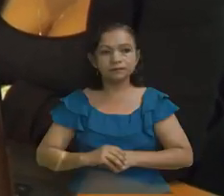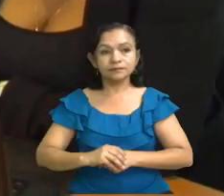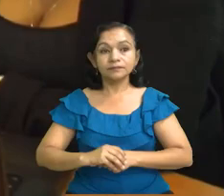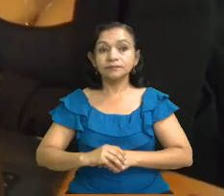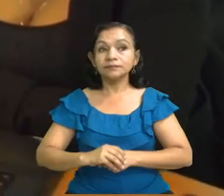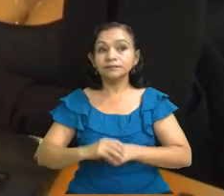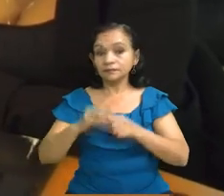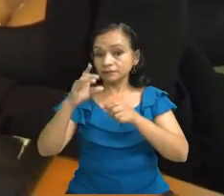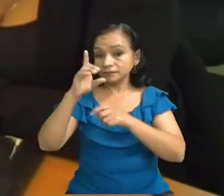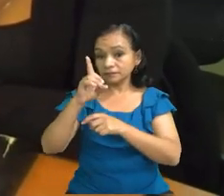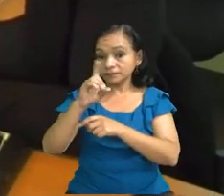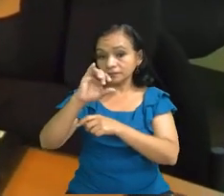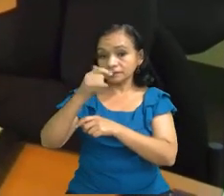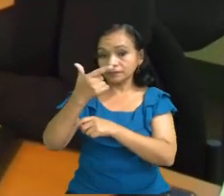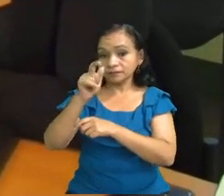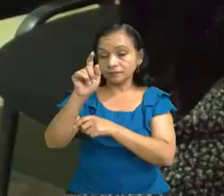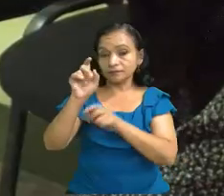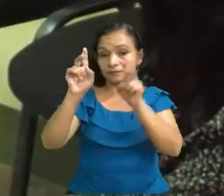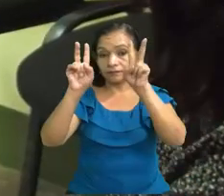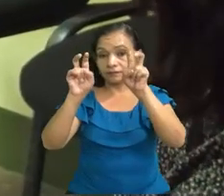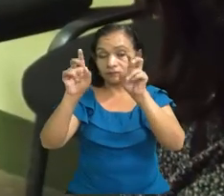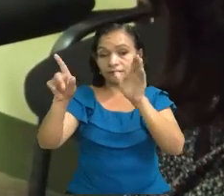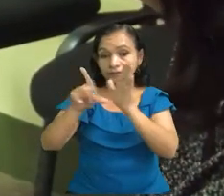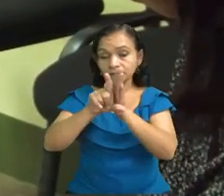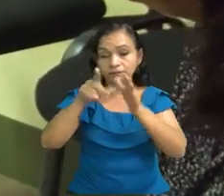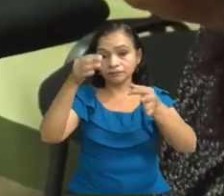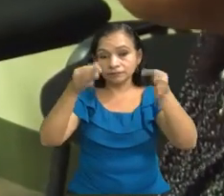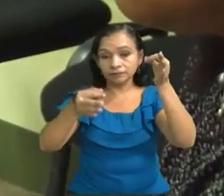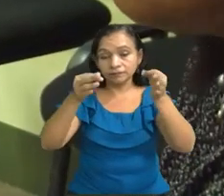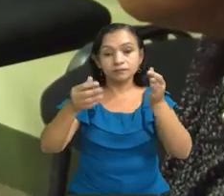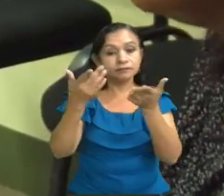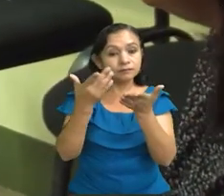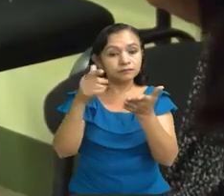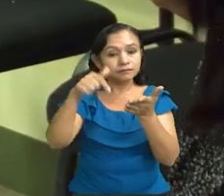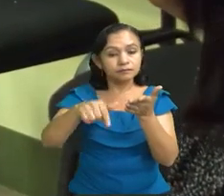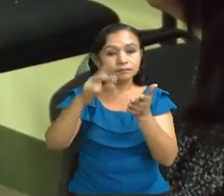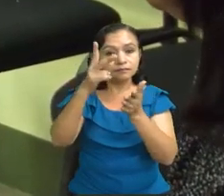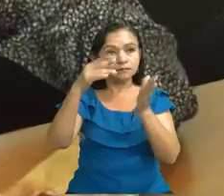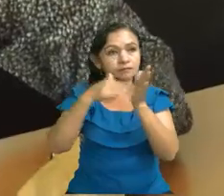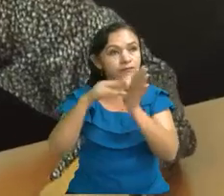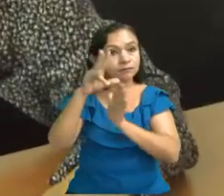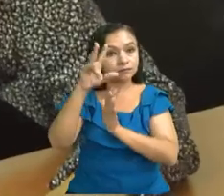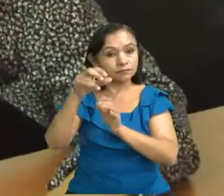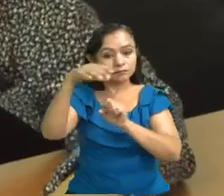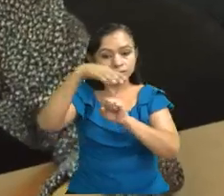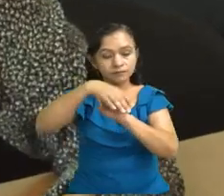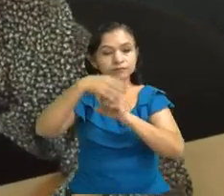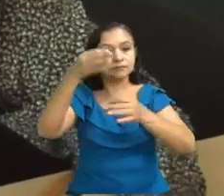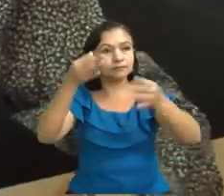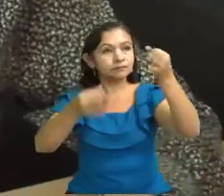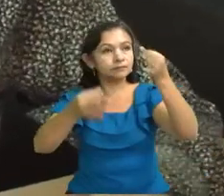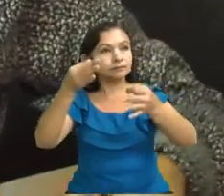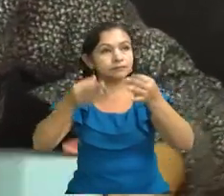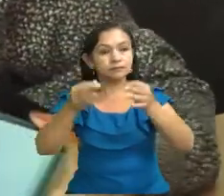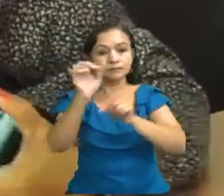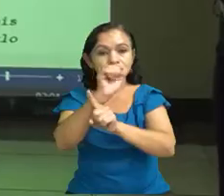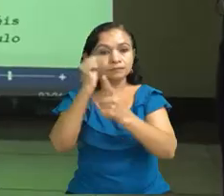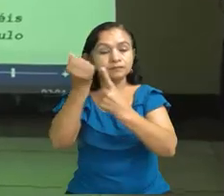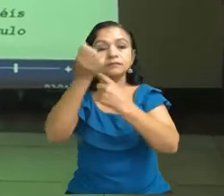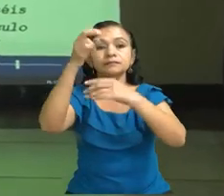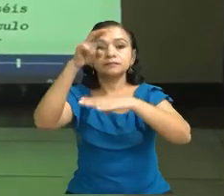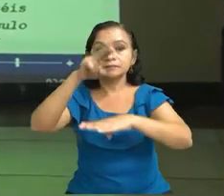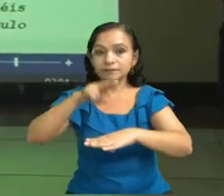Los dictámenes jurídicos en materia penal y administrativo serán trabajados en este 2020 por la Comisión de Justicia de la Asamblea